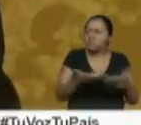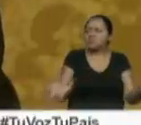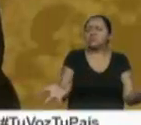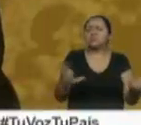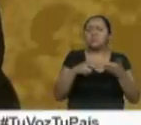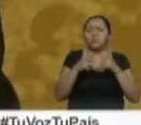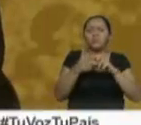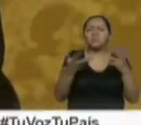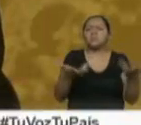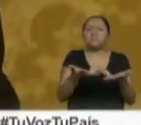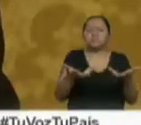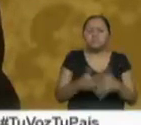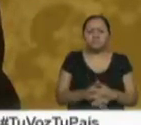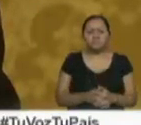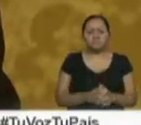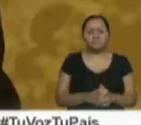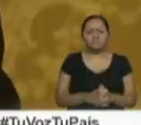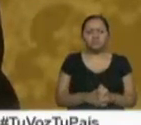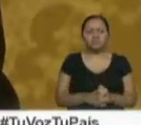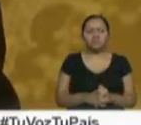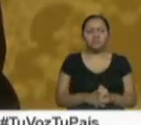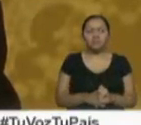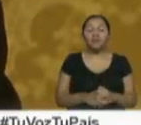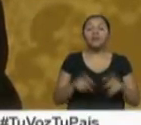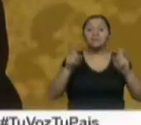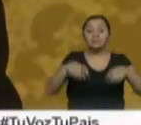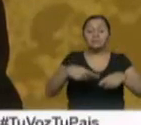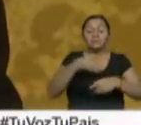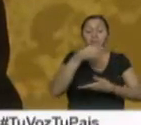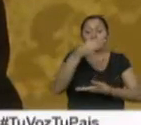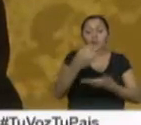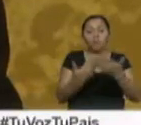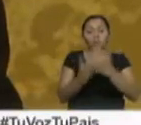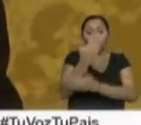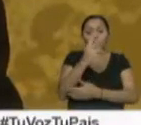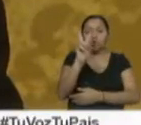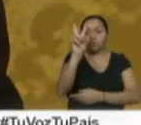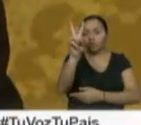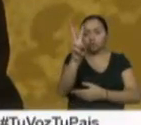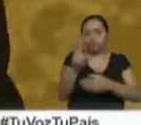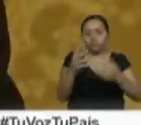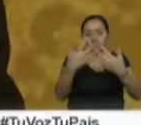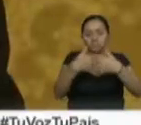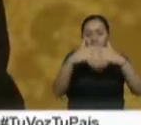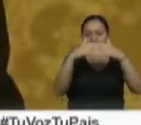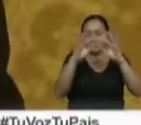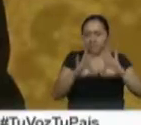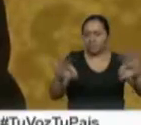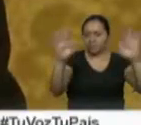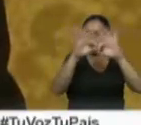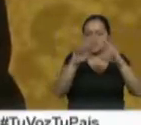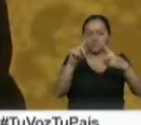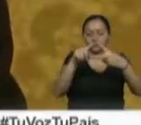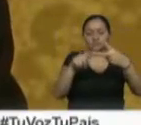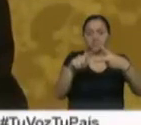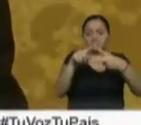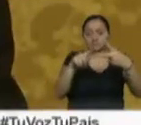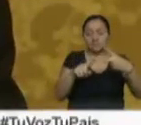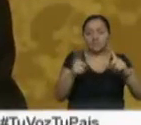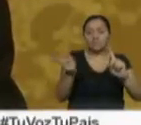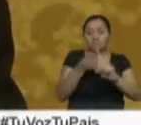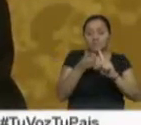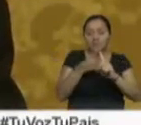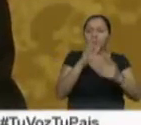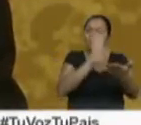antojadiza interpretación teórica. Este pueblo nuevo tuvo dos impulsos constitutivos iniciales, indudablemente